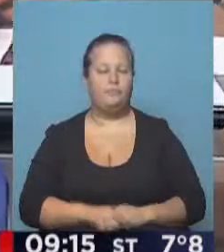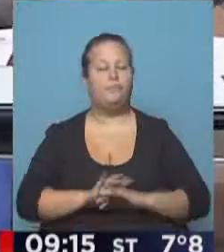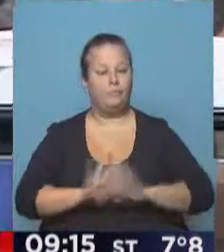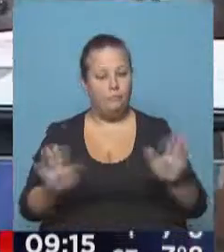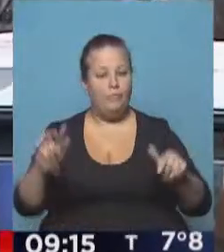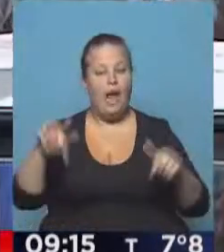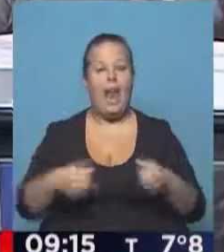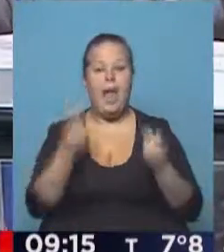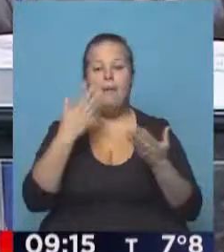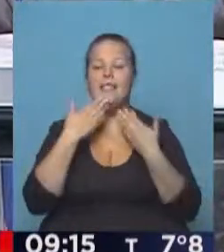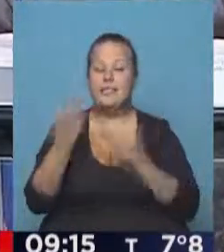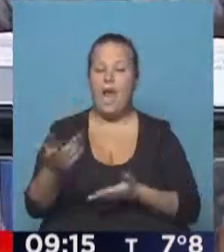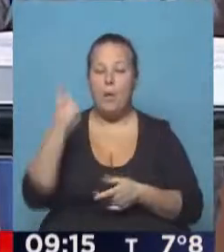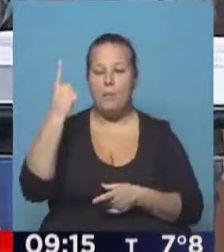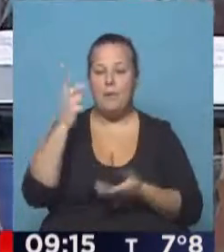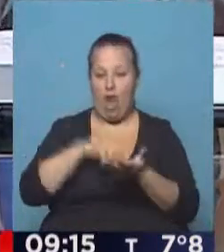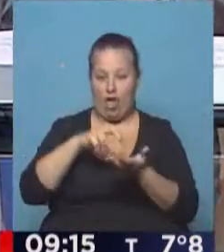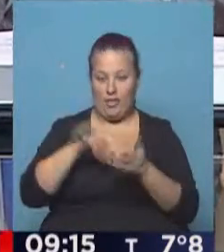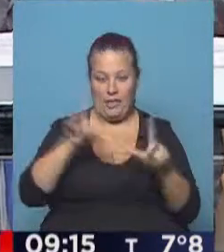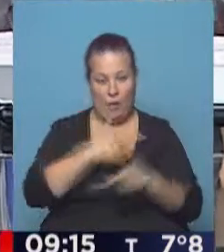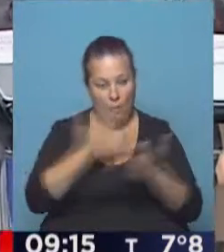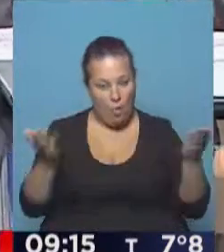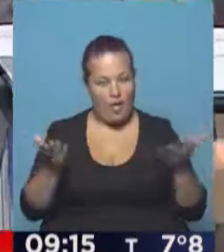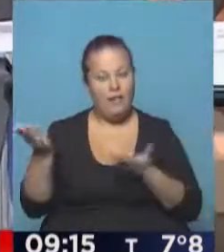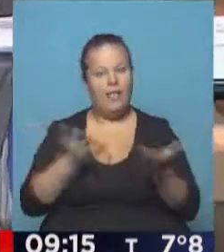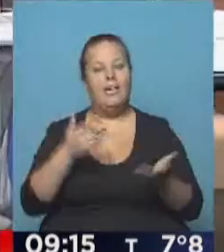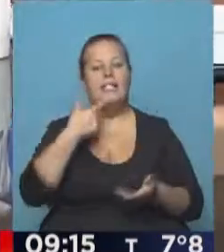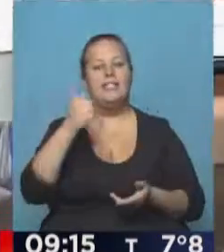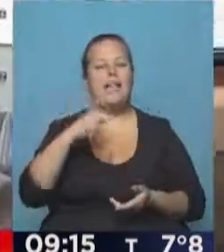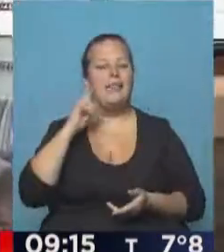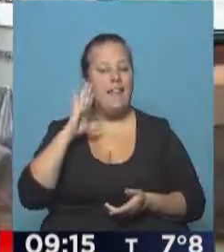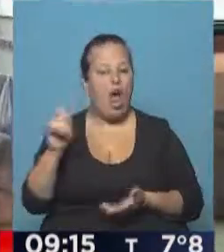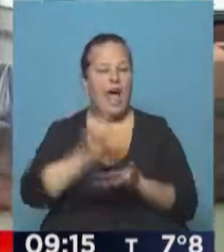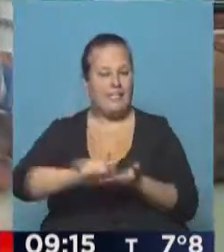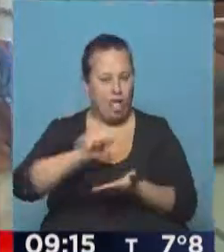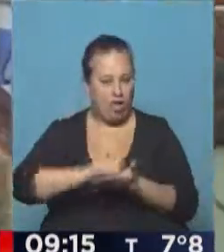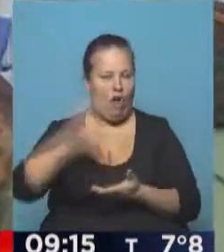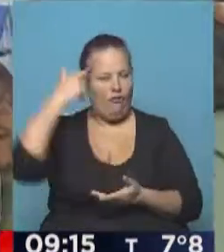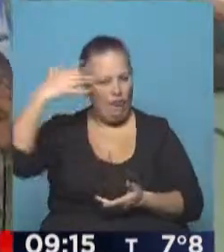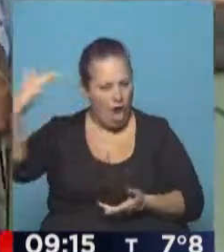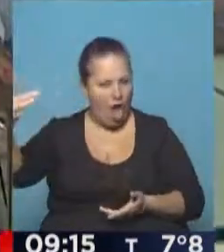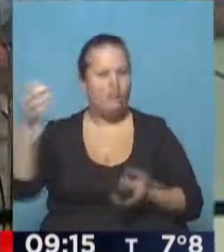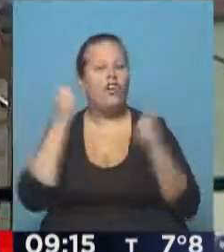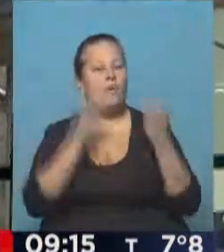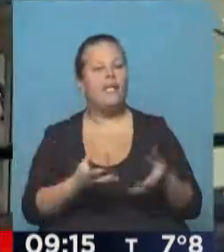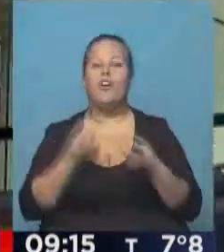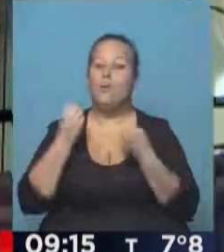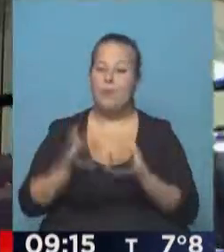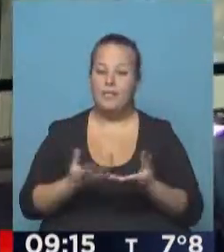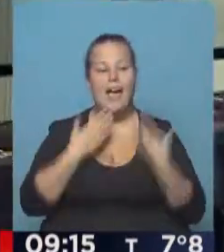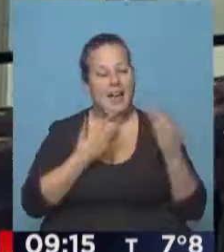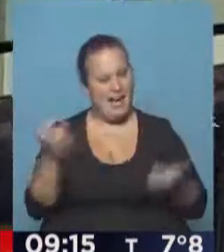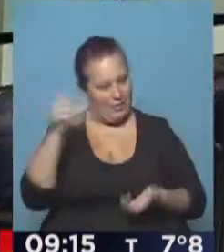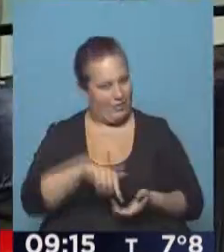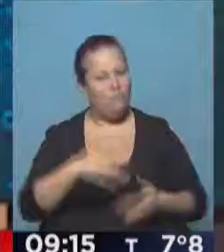Bueno, muy bien. Saludamos esta mañana en esta primera edición de Noticias de la Televisión Pública a Santiago Galdós, escritor, filósofo. ¿Cómo le va, Santiago? ¿Cómo están Gracias ustedes? por